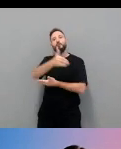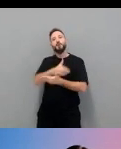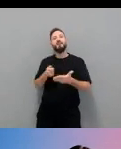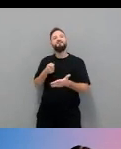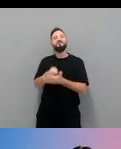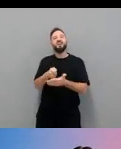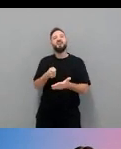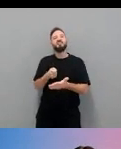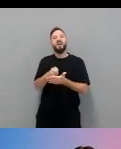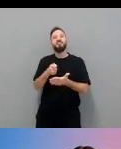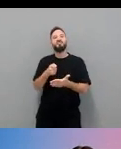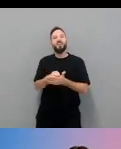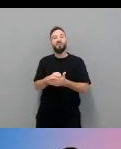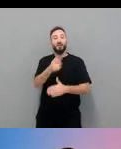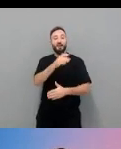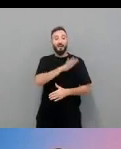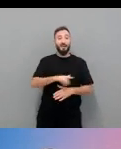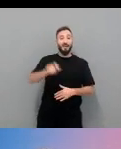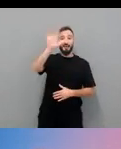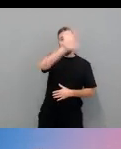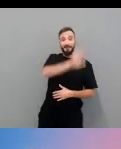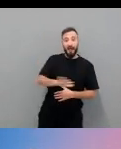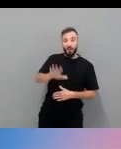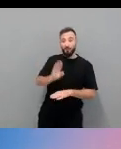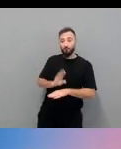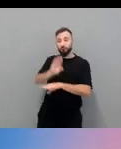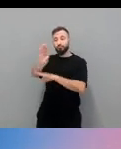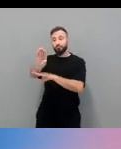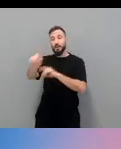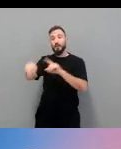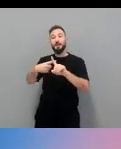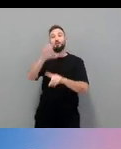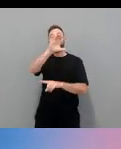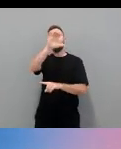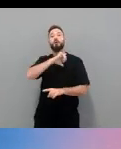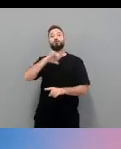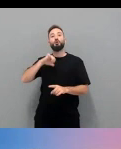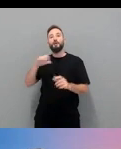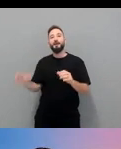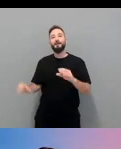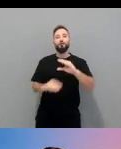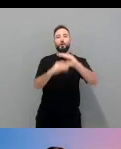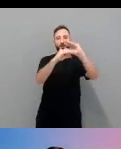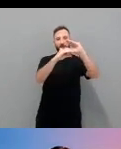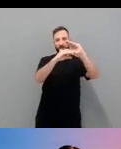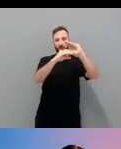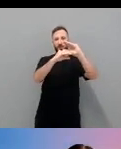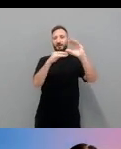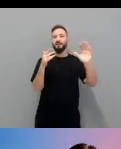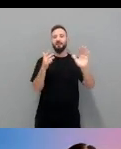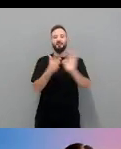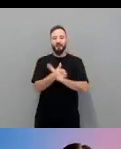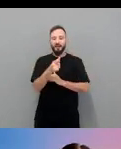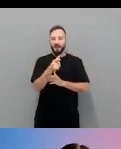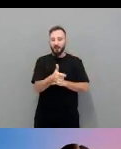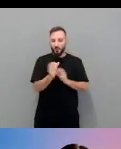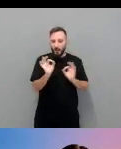que va a poner el Estado y que va a complementar la comunidad autónoma, ¿vale? Pero esto es una cuestión de mínimos,